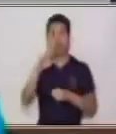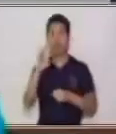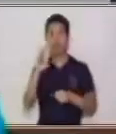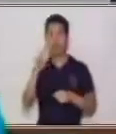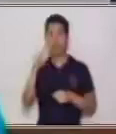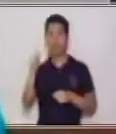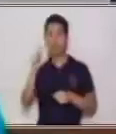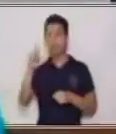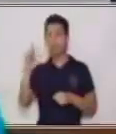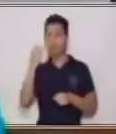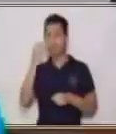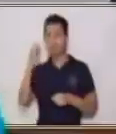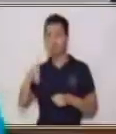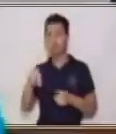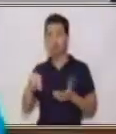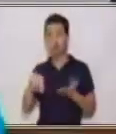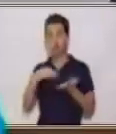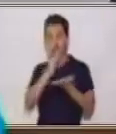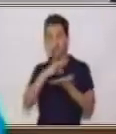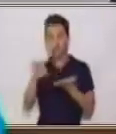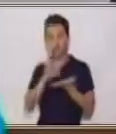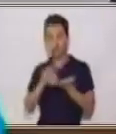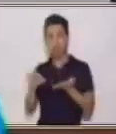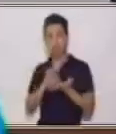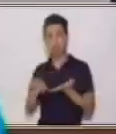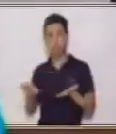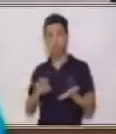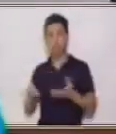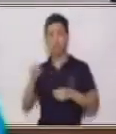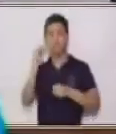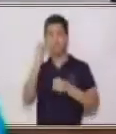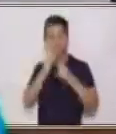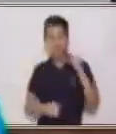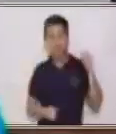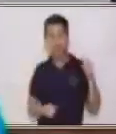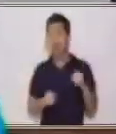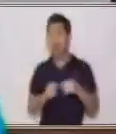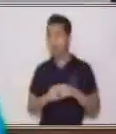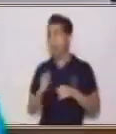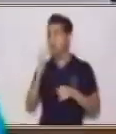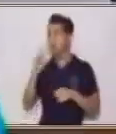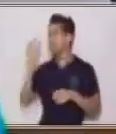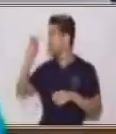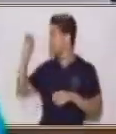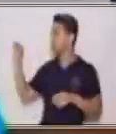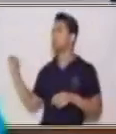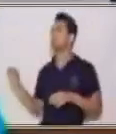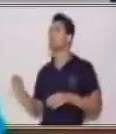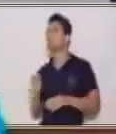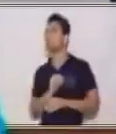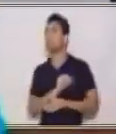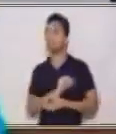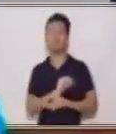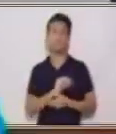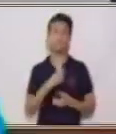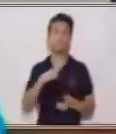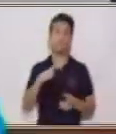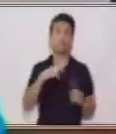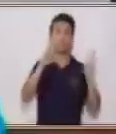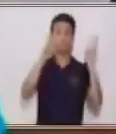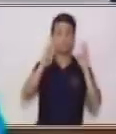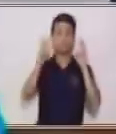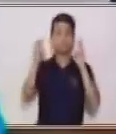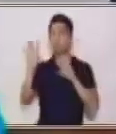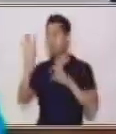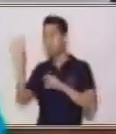parte de lo que te voy a colocar acá. Si te das cuenta, acabamos de crear también lo que corresponde a un campo semántico, porque